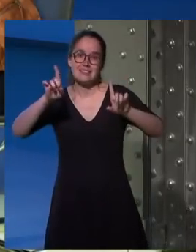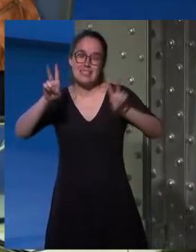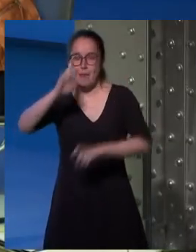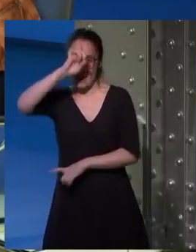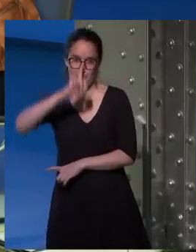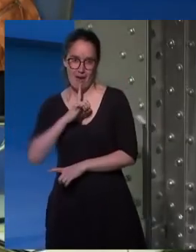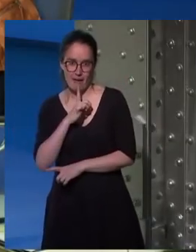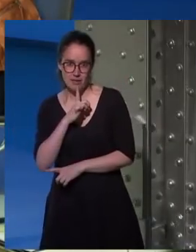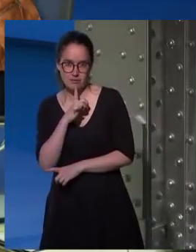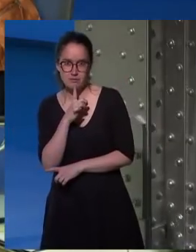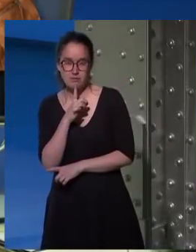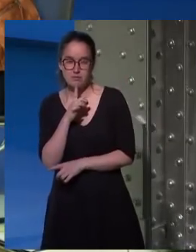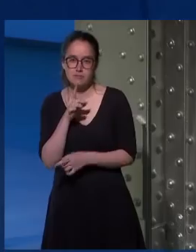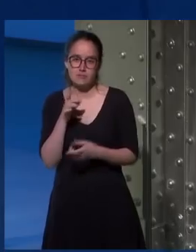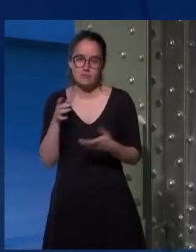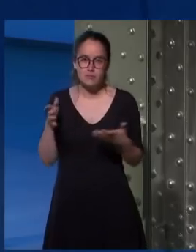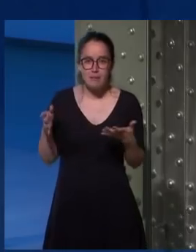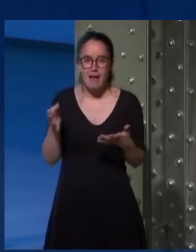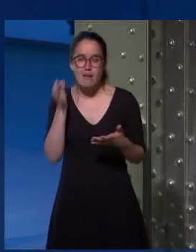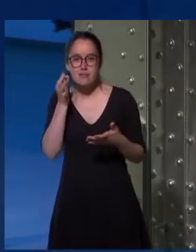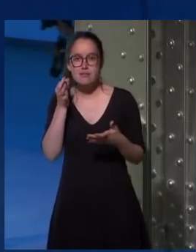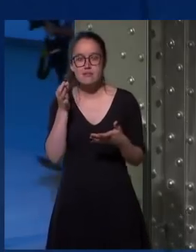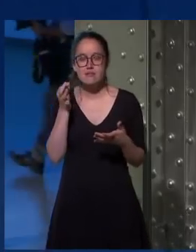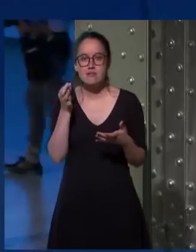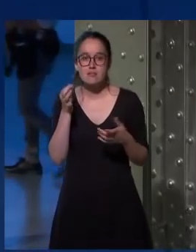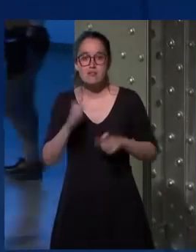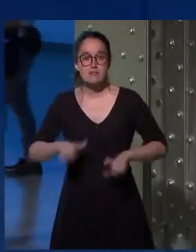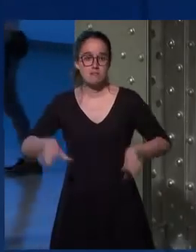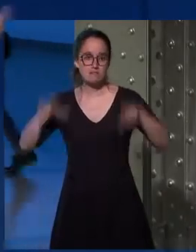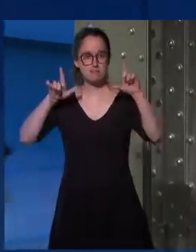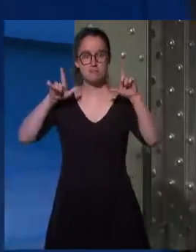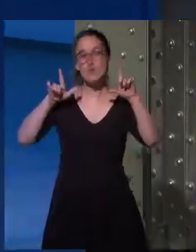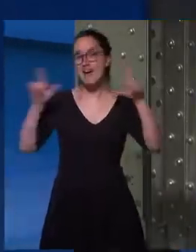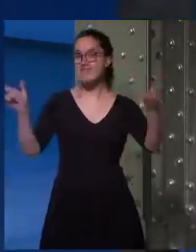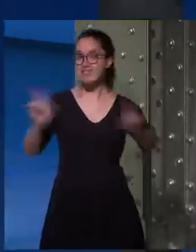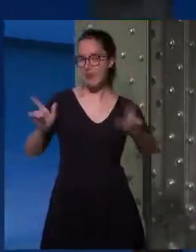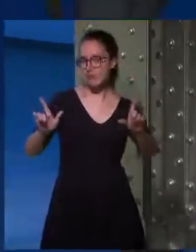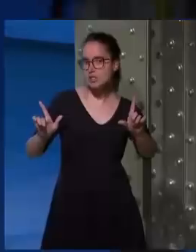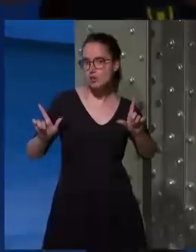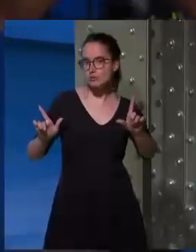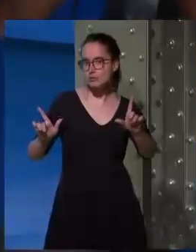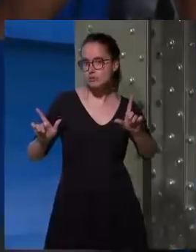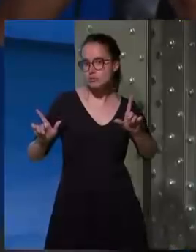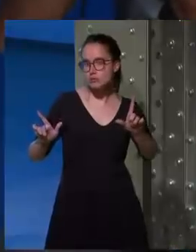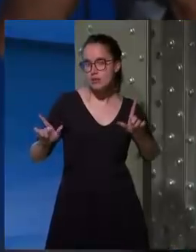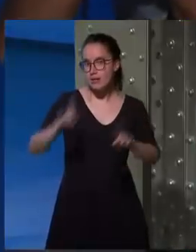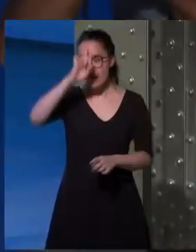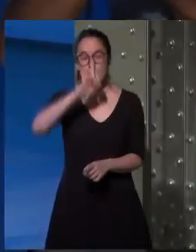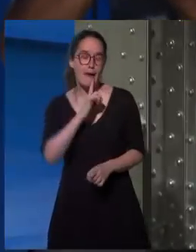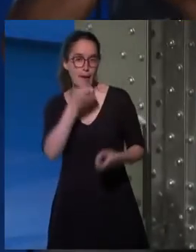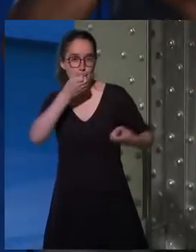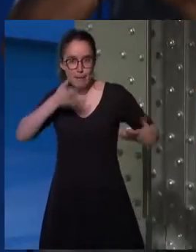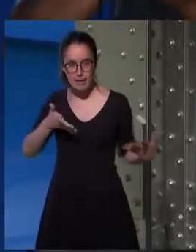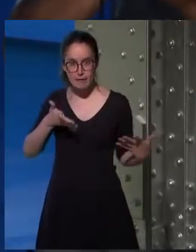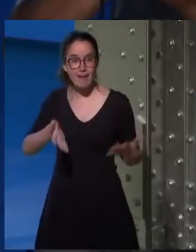¿no? Sí. O sea, que es más el salir estar en fin, una televisión, etcétera, de imagen, etcétera,